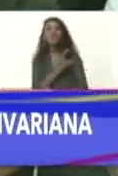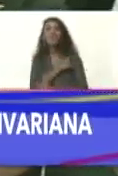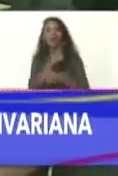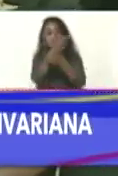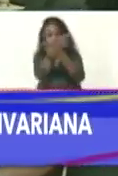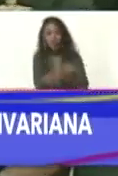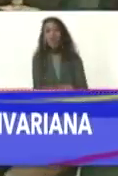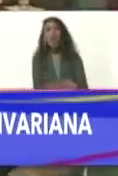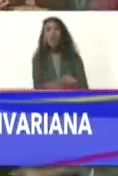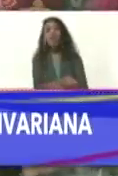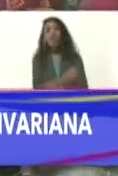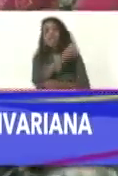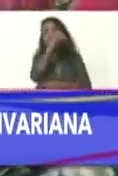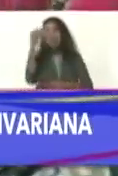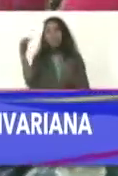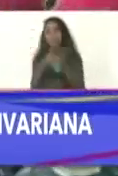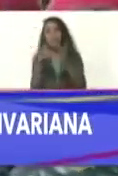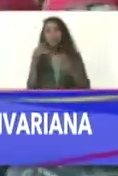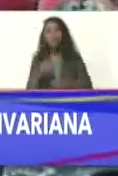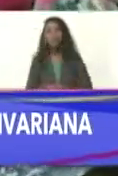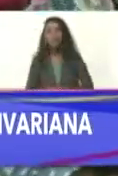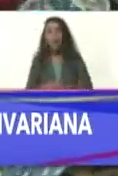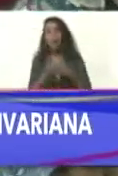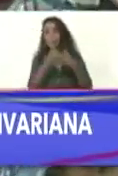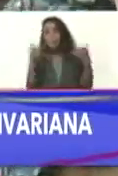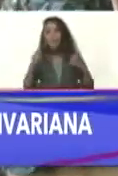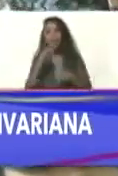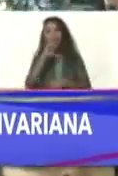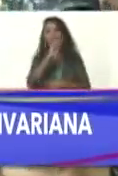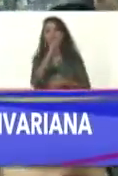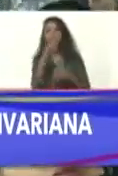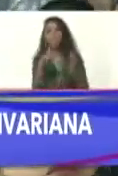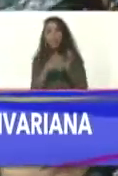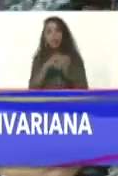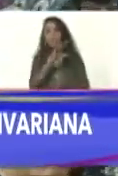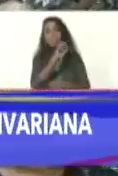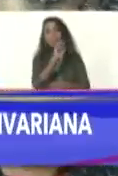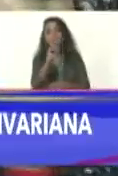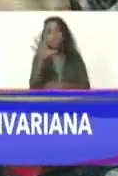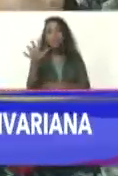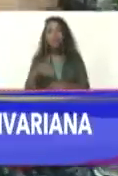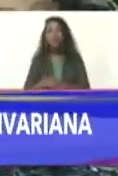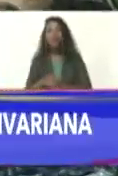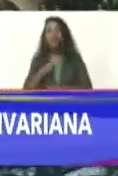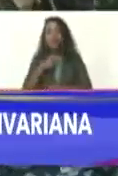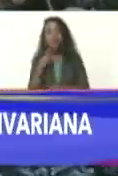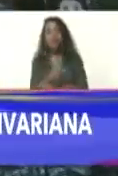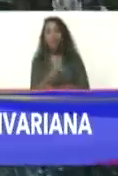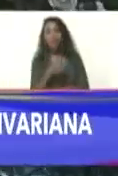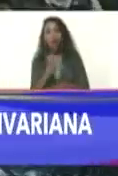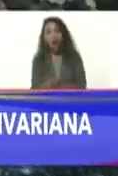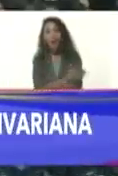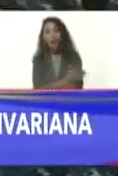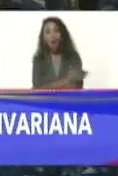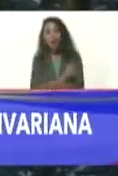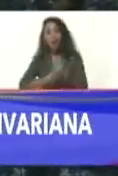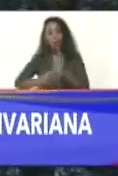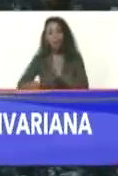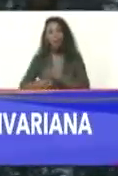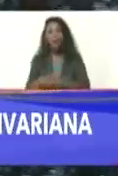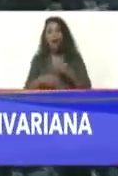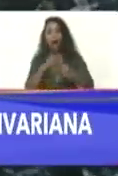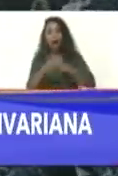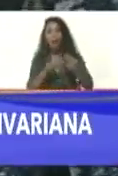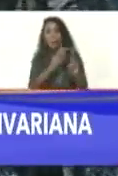graduados, 100.000. La meta es 2025. Yo diría que debemos cumplirla antes, ministro. Hágame un